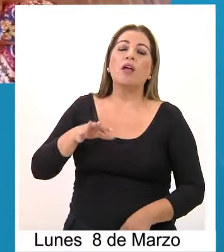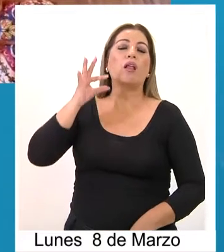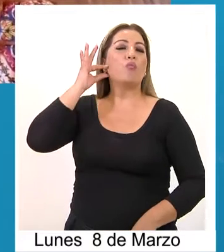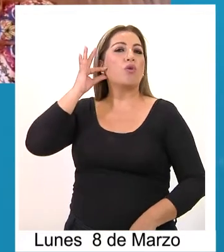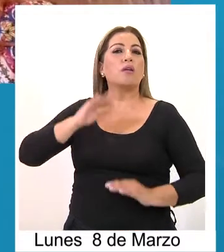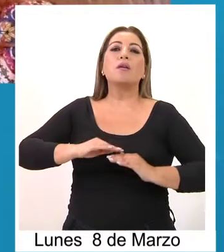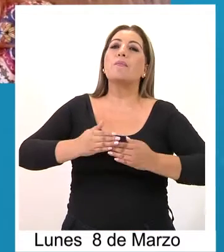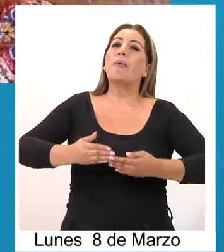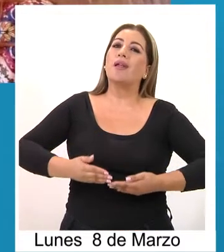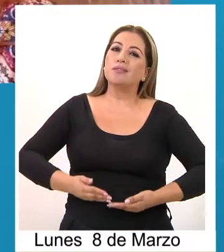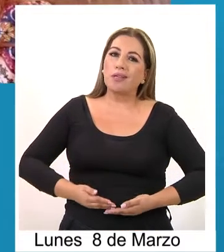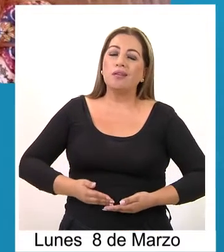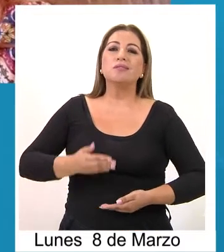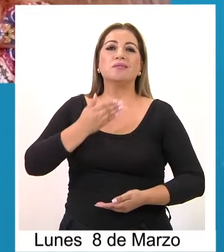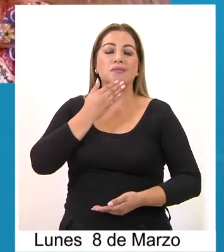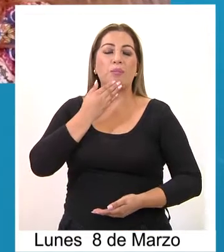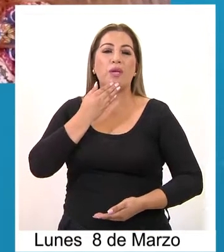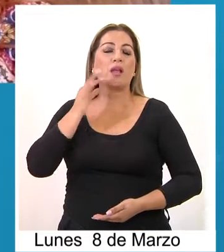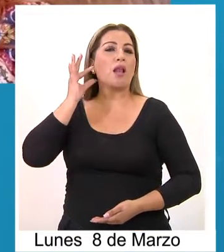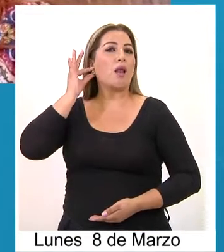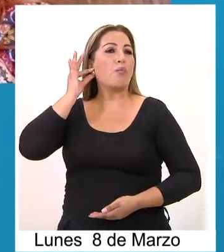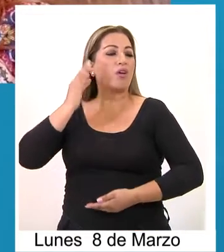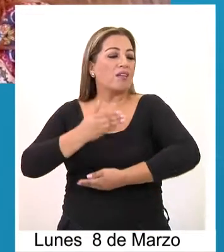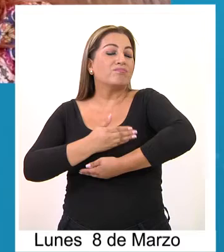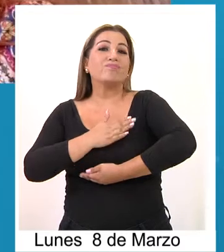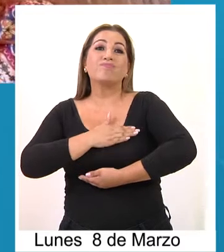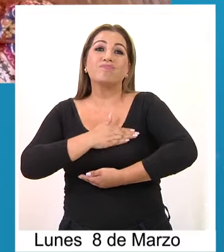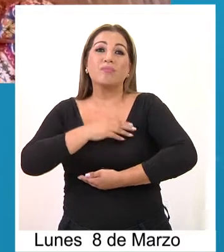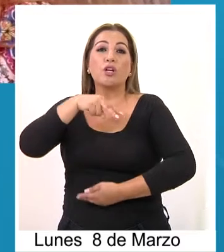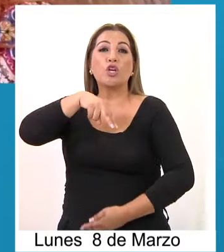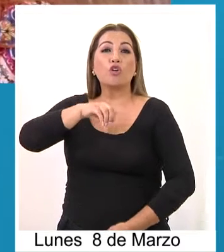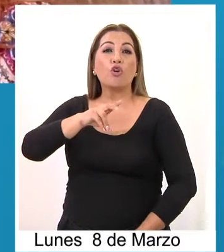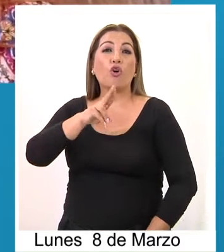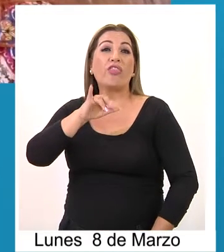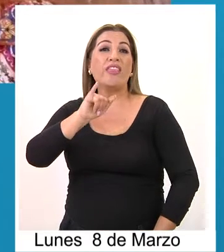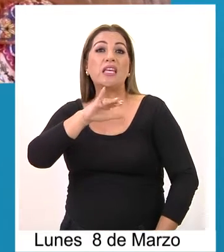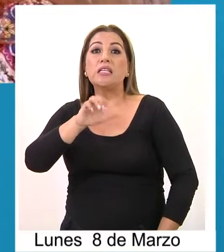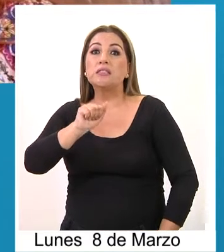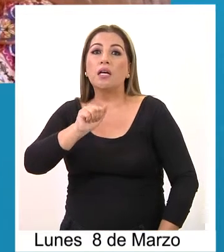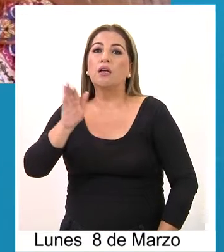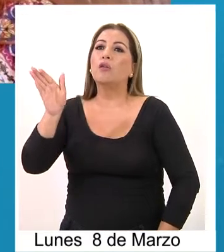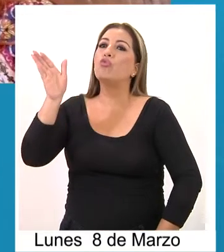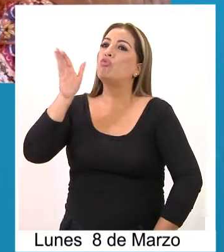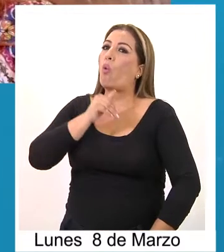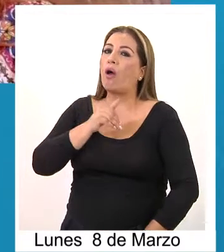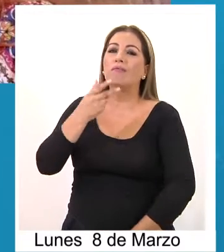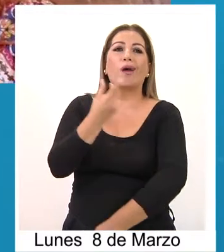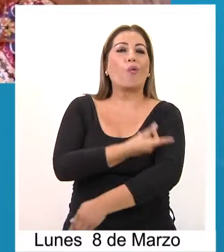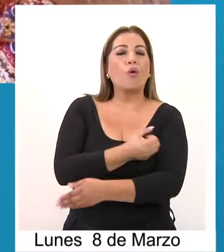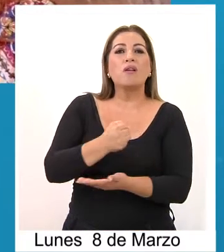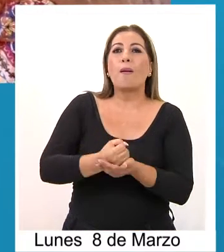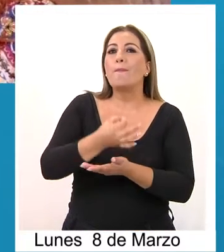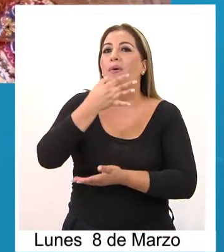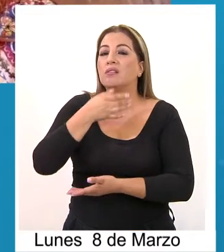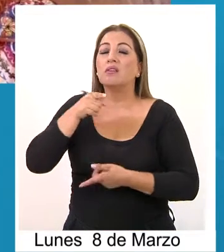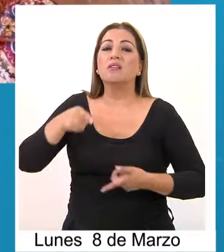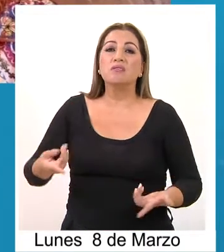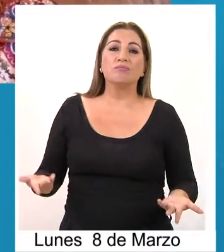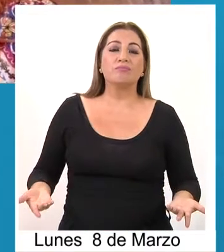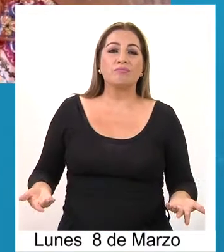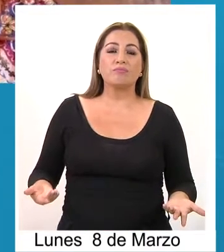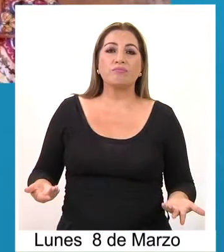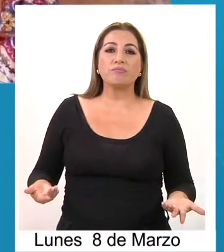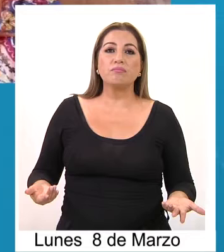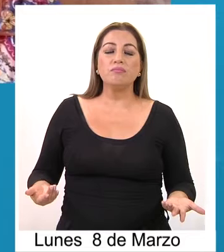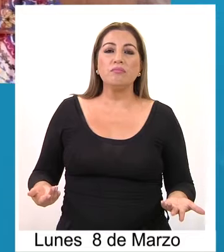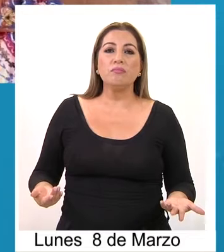de lactancia, que se llama nodriza, ese es el nombre que se usa habitualmente, no fueron incorporadas en estos trabajos. Entonces, esto es algo que